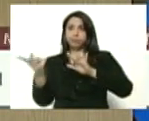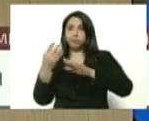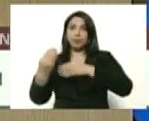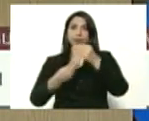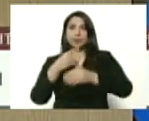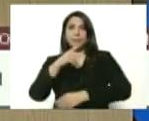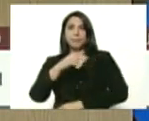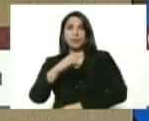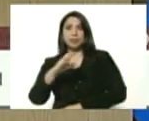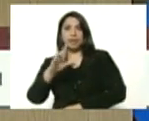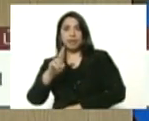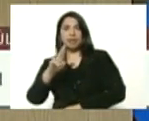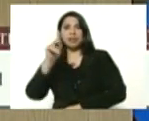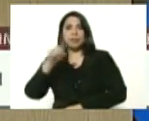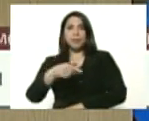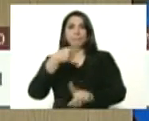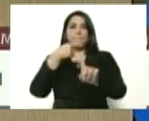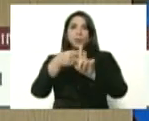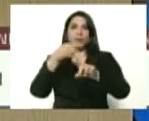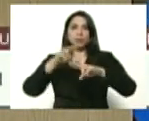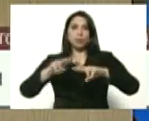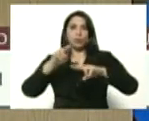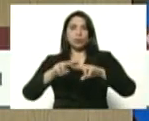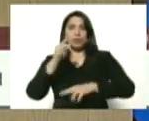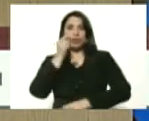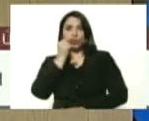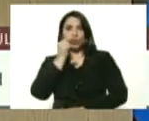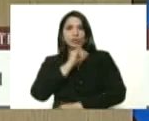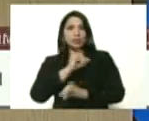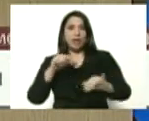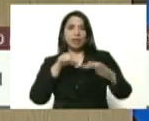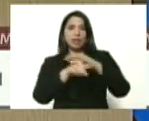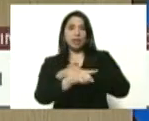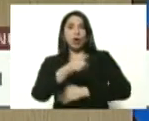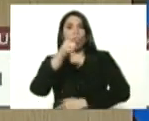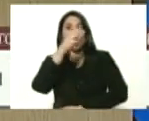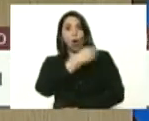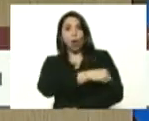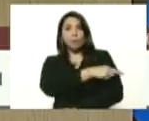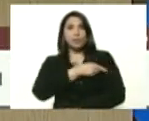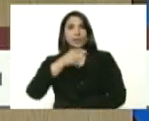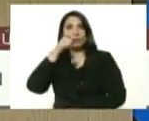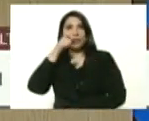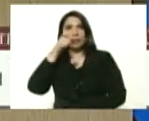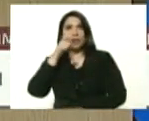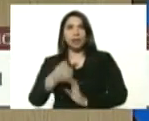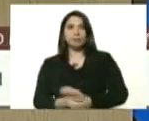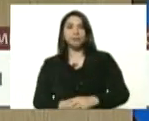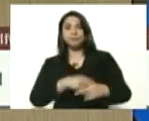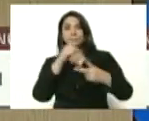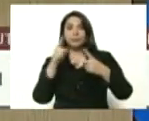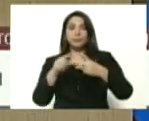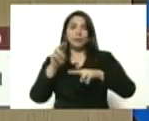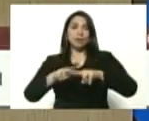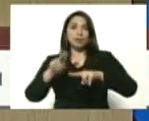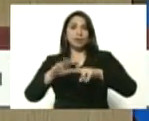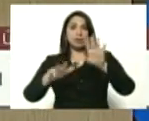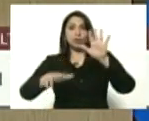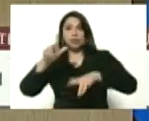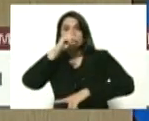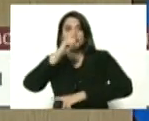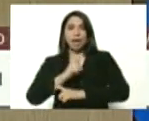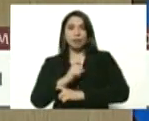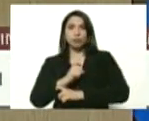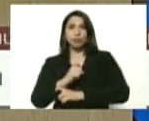PCR y dio positivo el niño y ha sido ingresado en el hospital Centinela correspondiente. Otro niño de 13 años